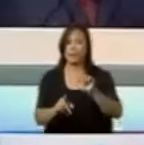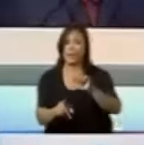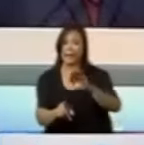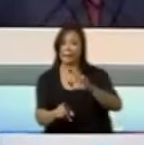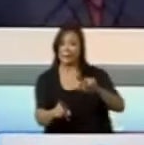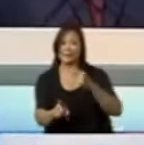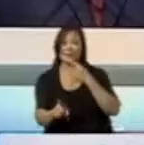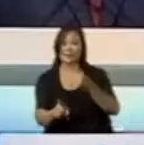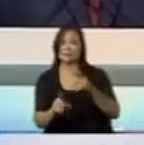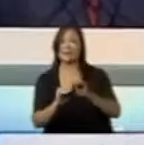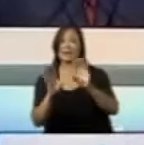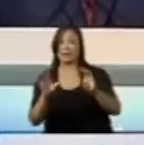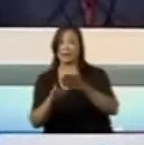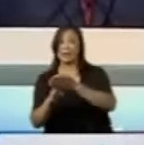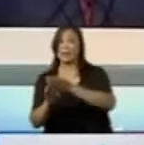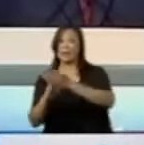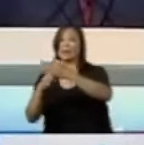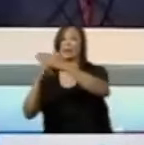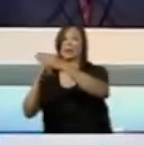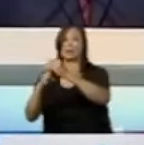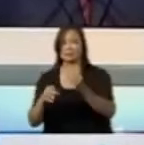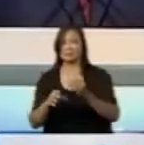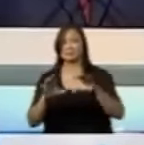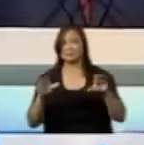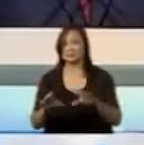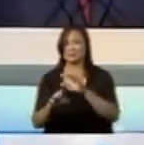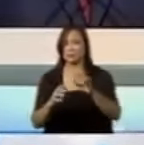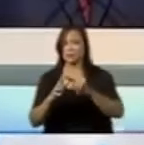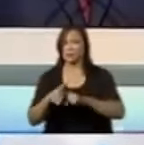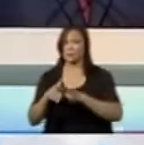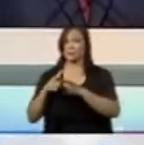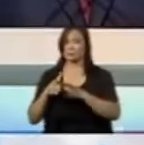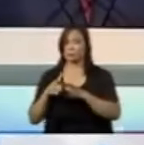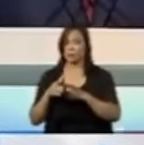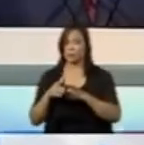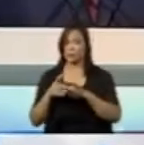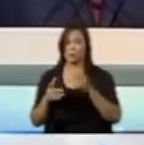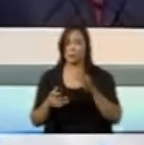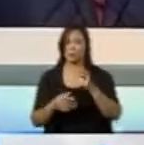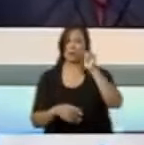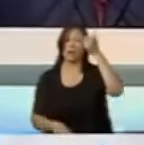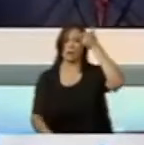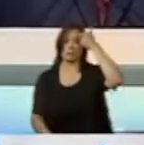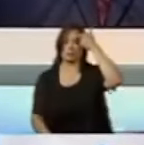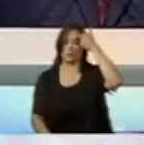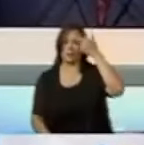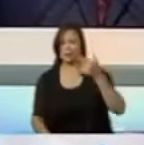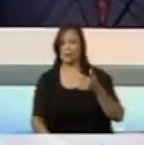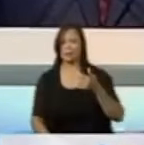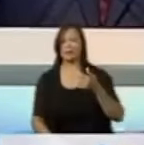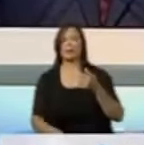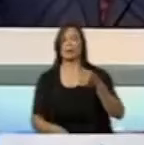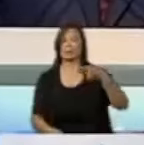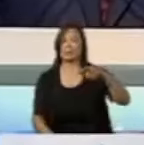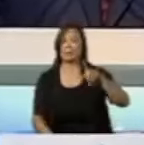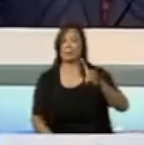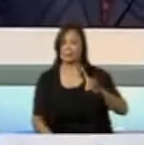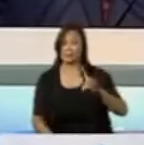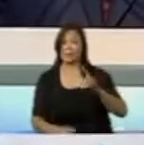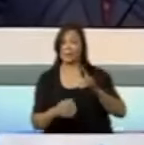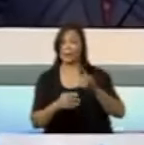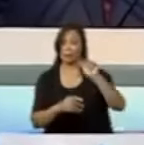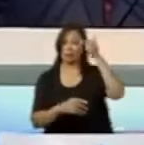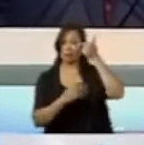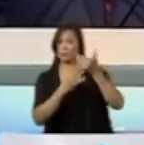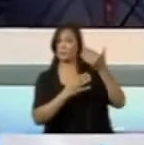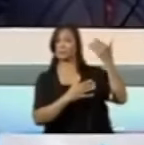Solo aclarar que la verja perimetral se hizo y empezó en el gobierno de la gestión del PLD en la gestión